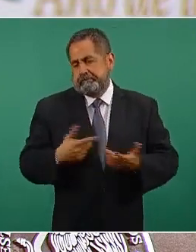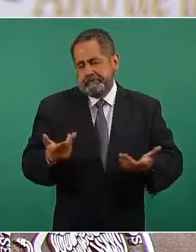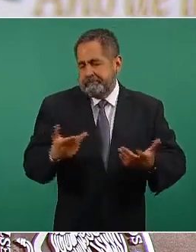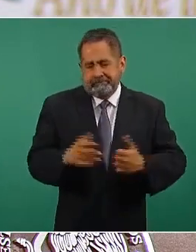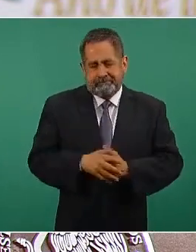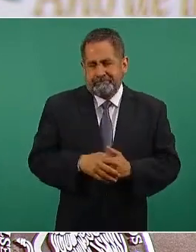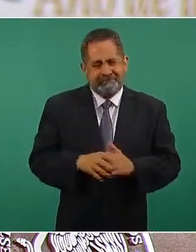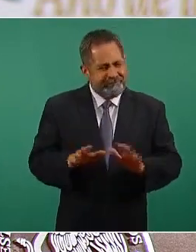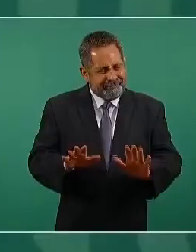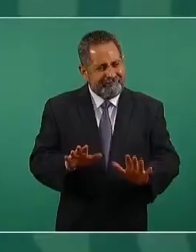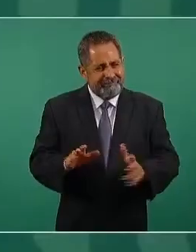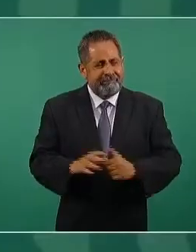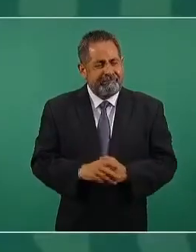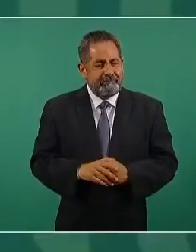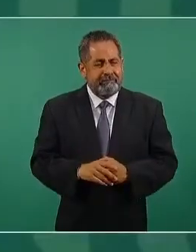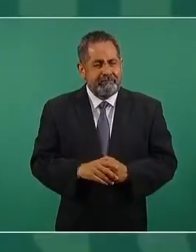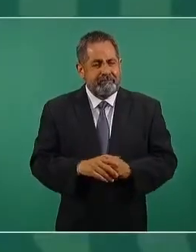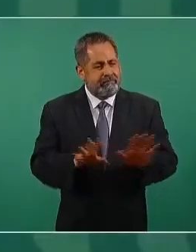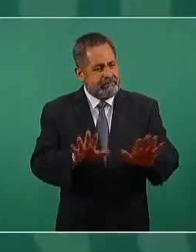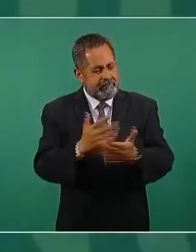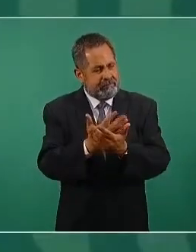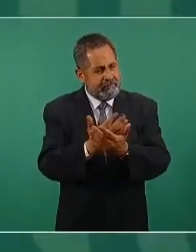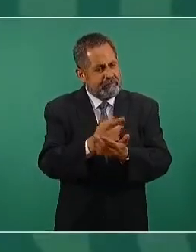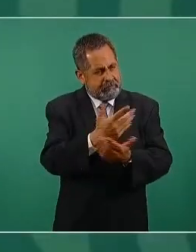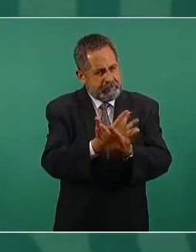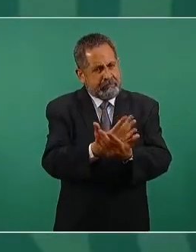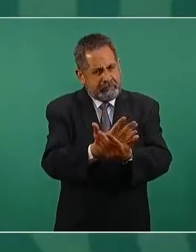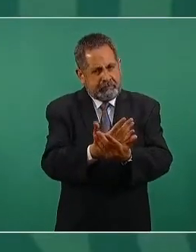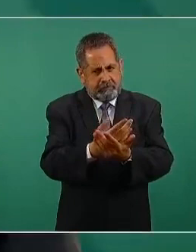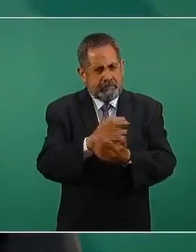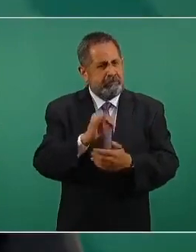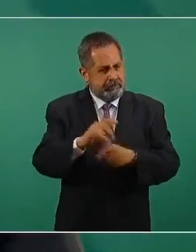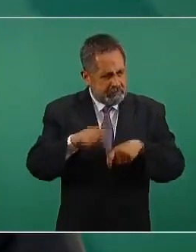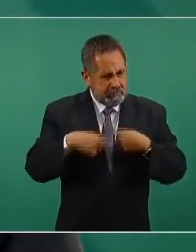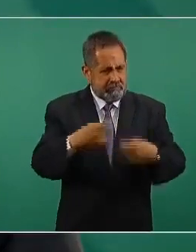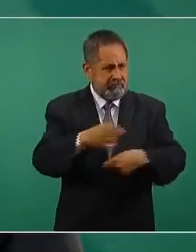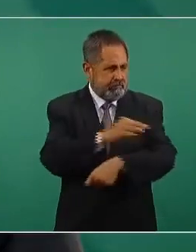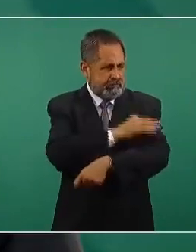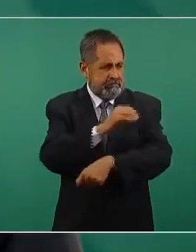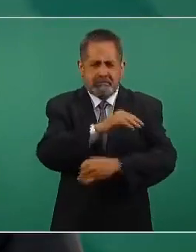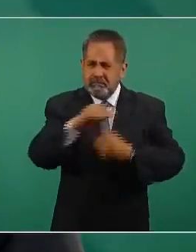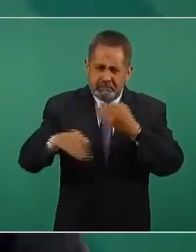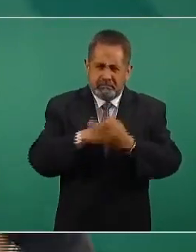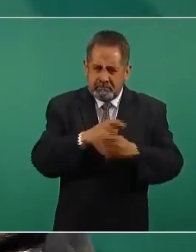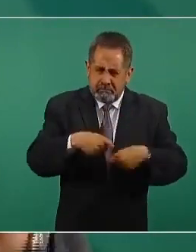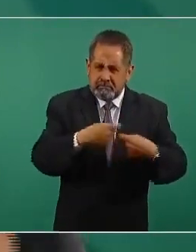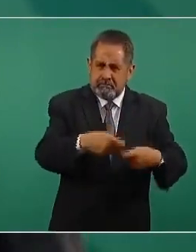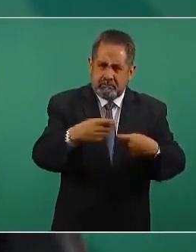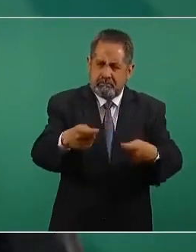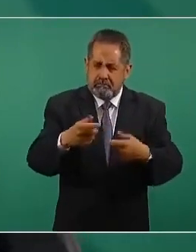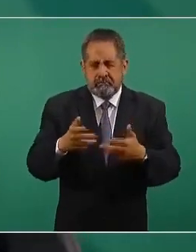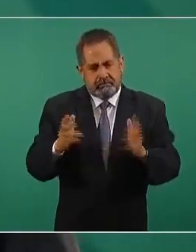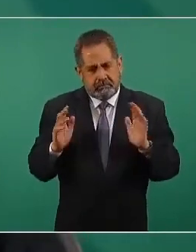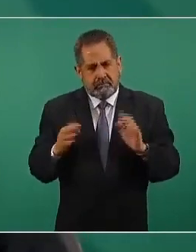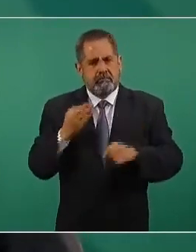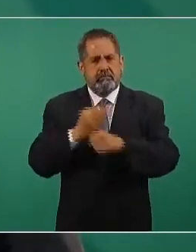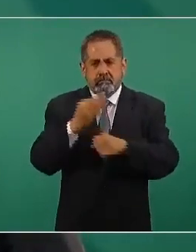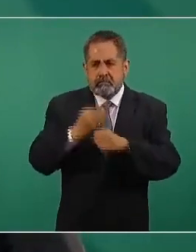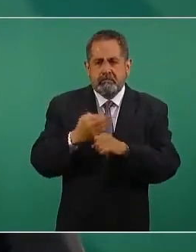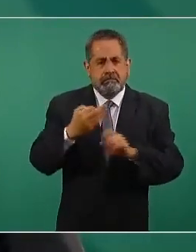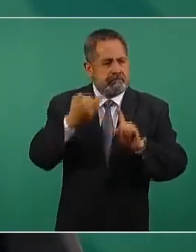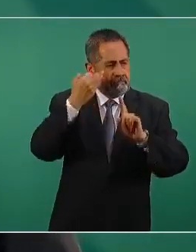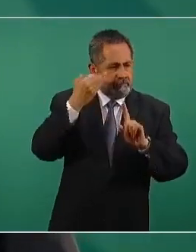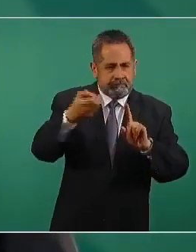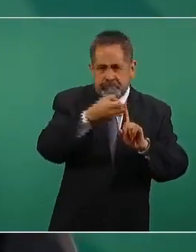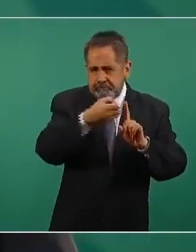y que nos esperen porque los vamos a atender a todos, nada más que se está definiendo